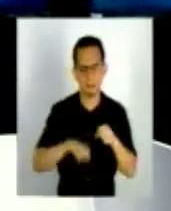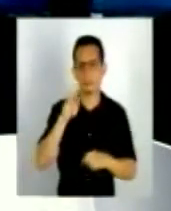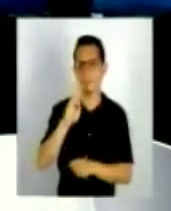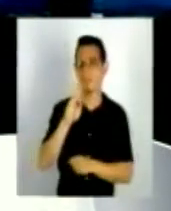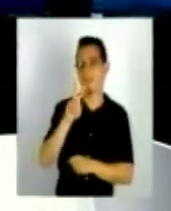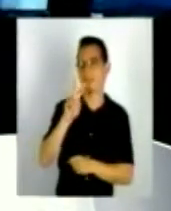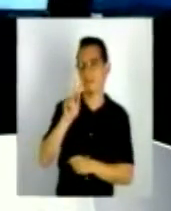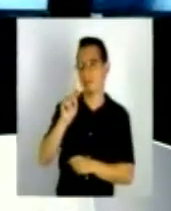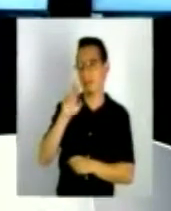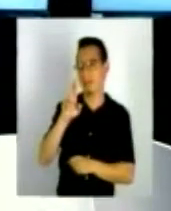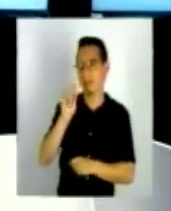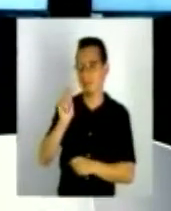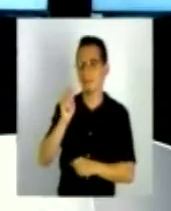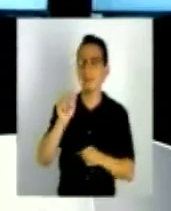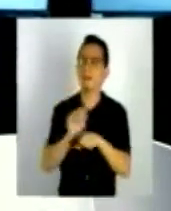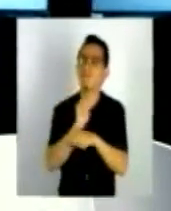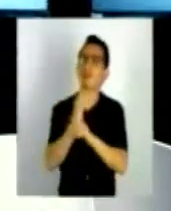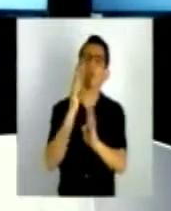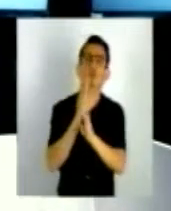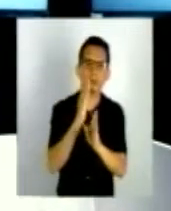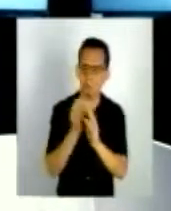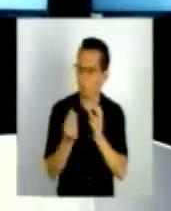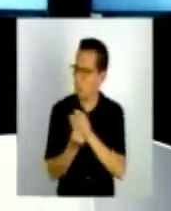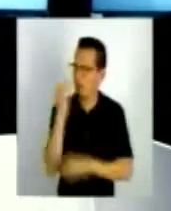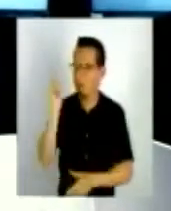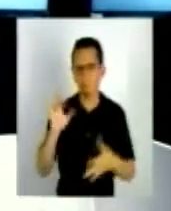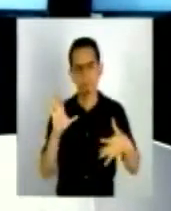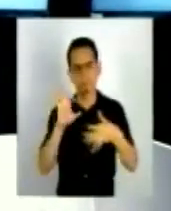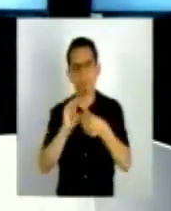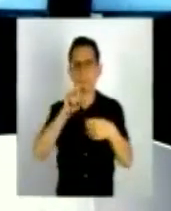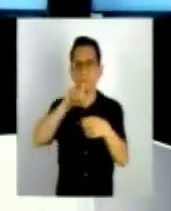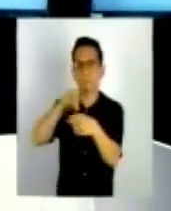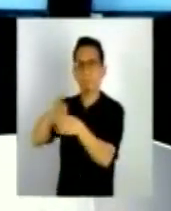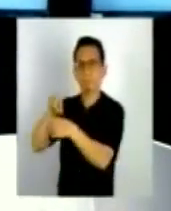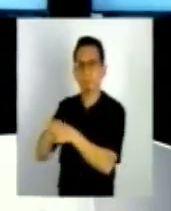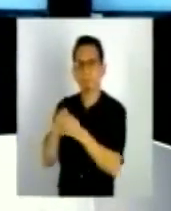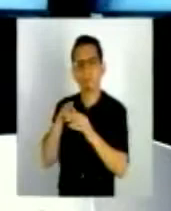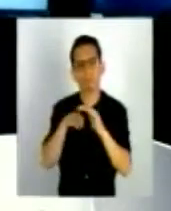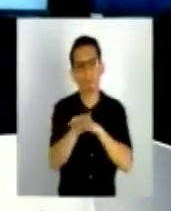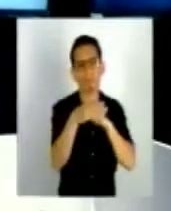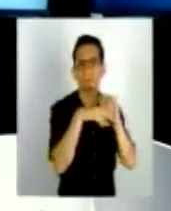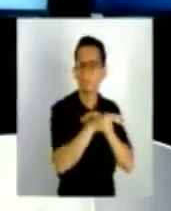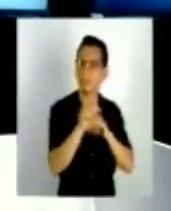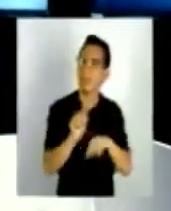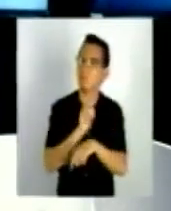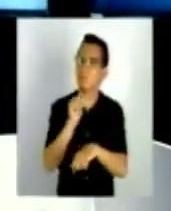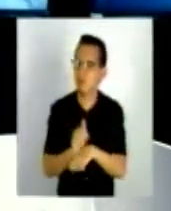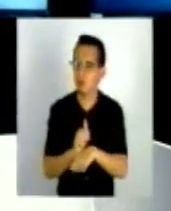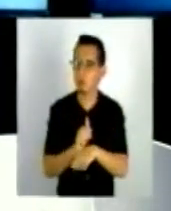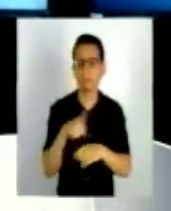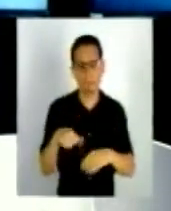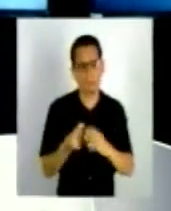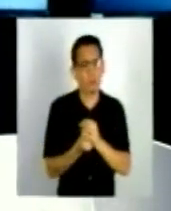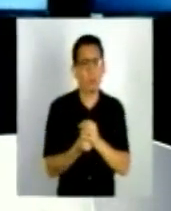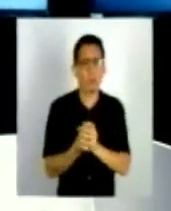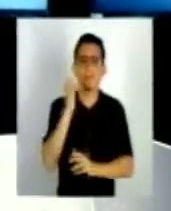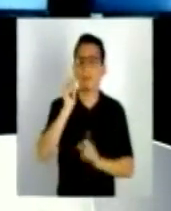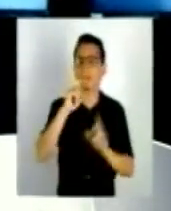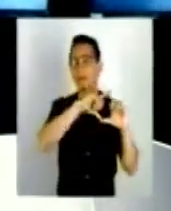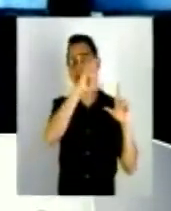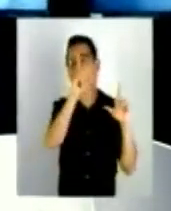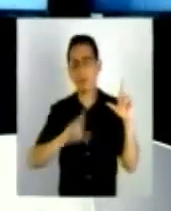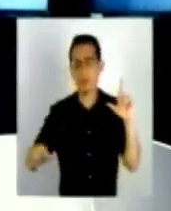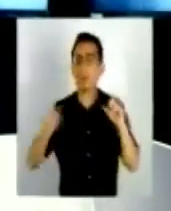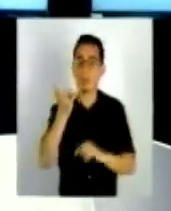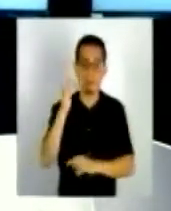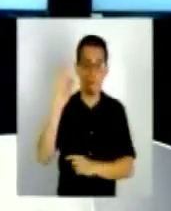BTR, que nos provoque la interconexión. Vamos a tener el apoyo suficiente a nivel nacional y